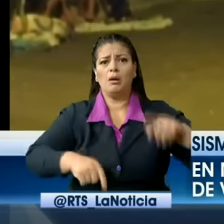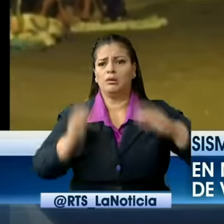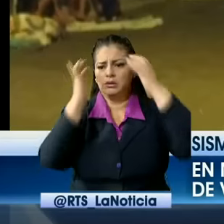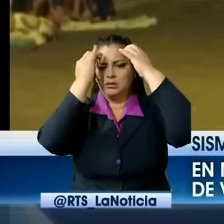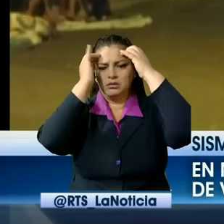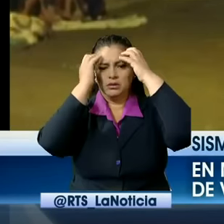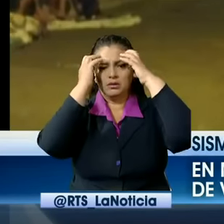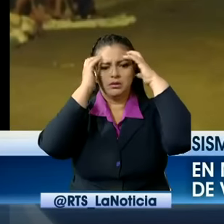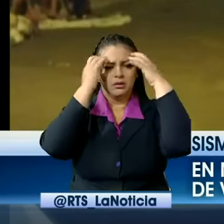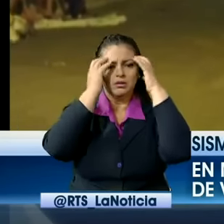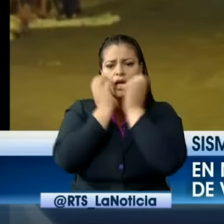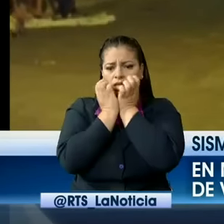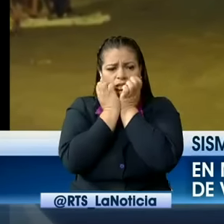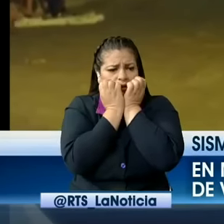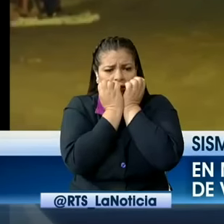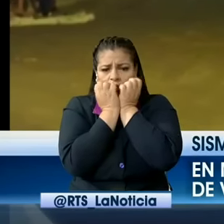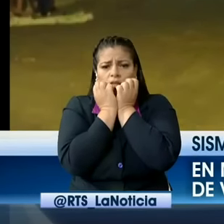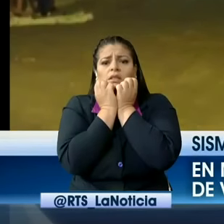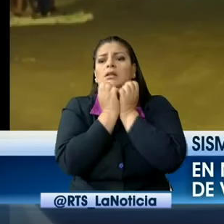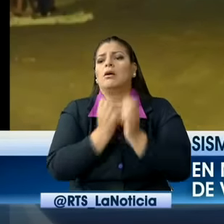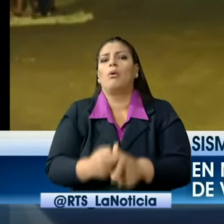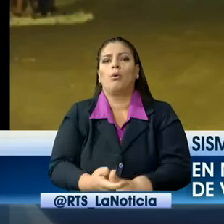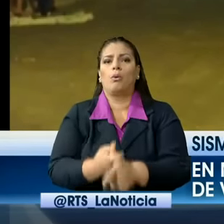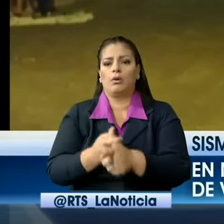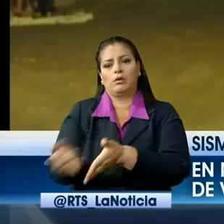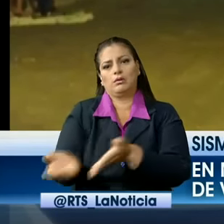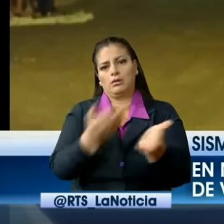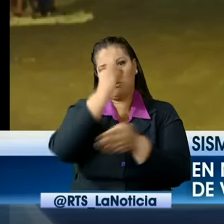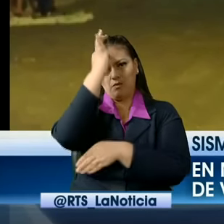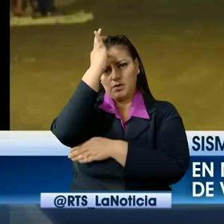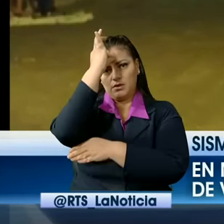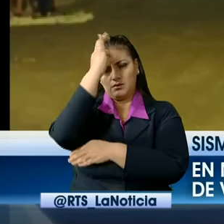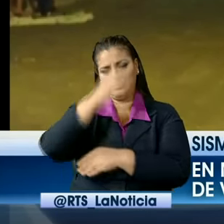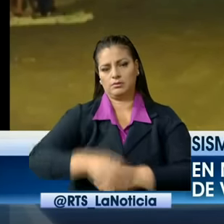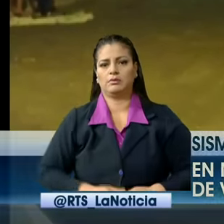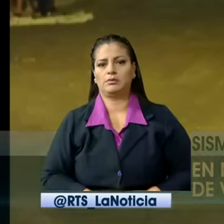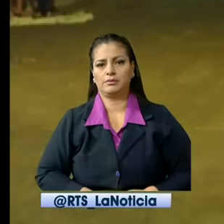nerviosa. Informó Jorge Salazar.